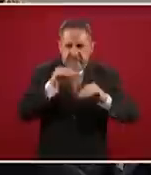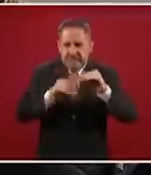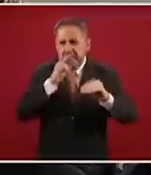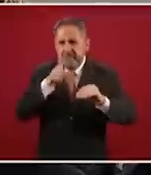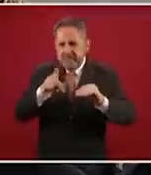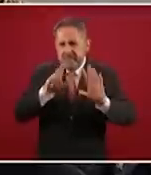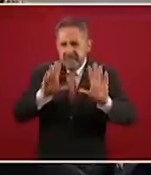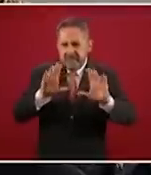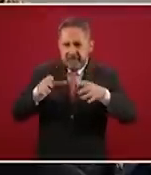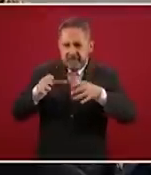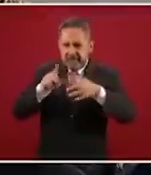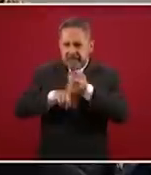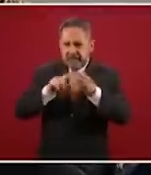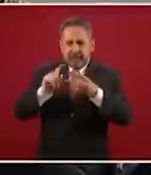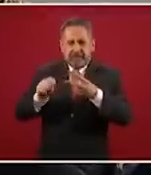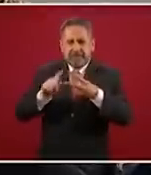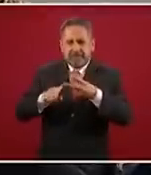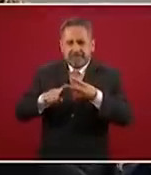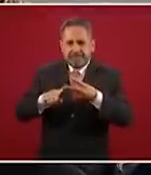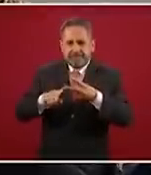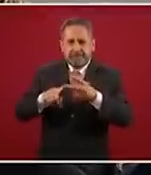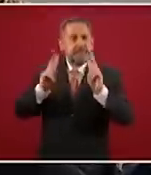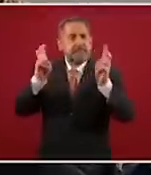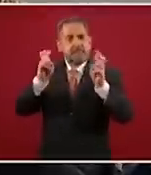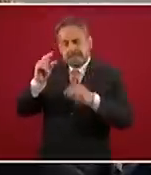Es mejor la inteligencia que la fuerza.